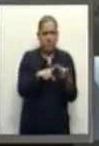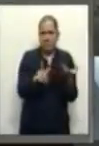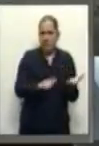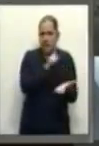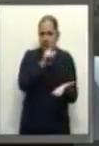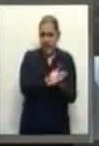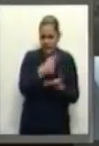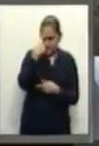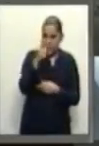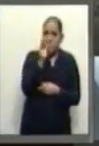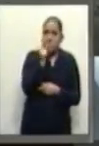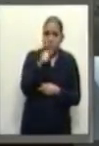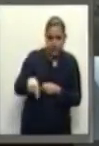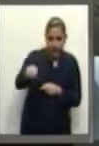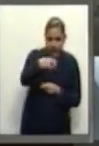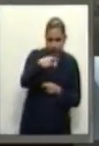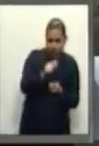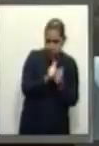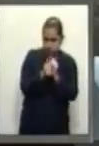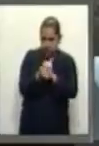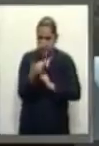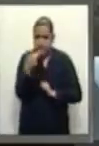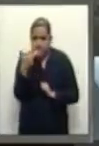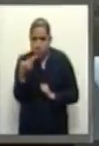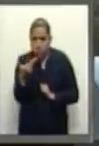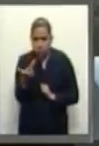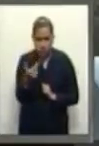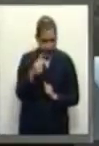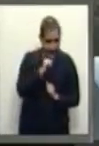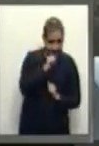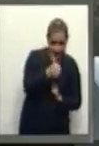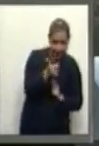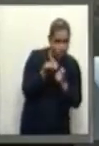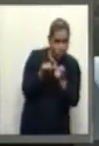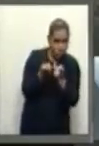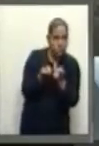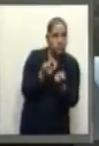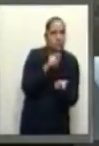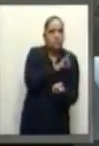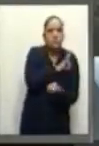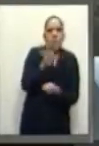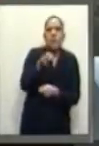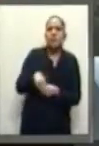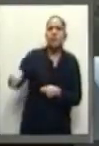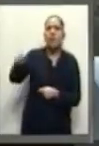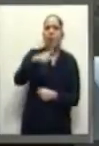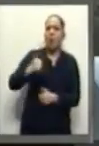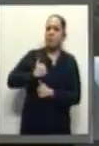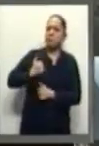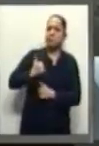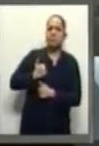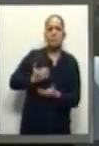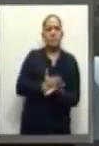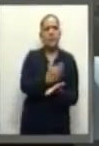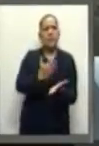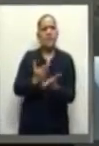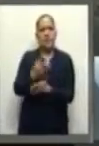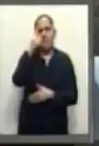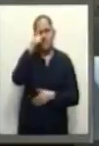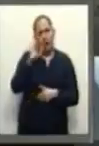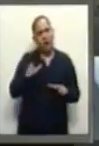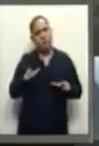policías Sí estaría yéndose a una militarización del país Sí estaría en presencia de una